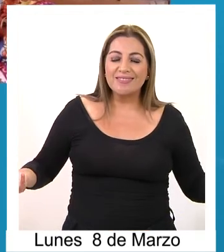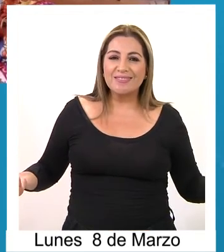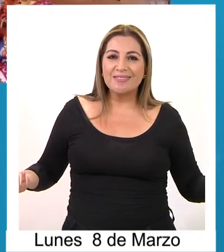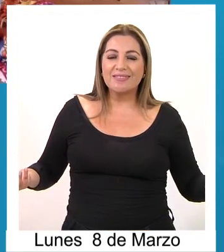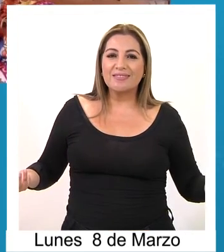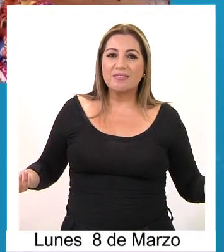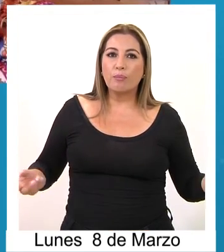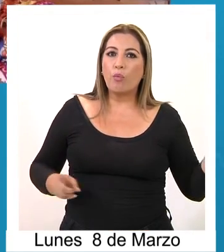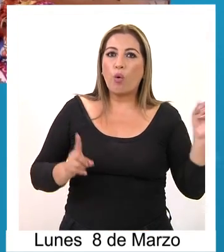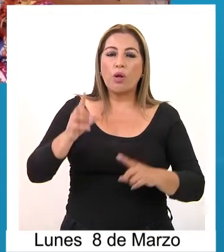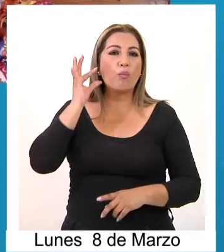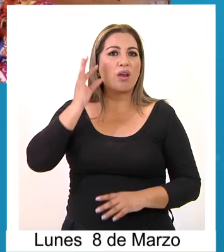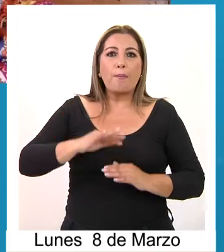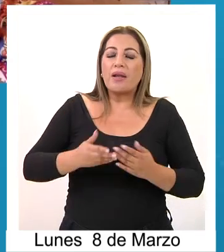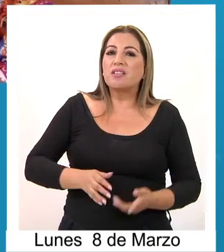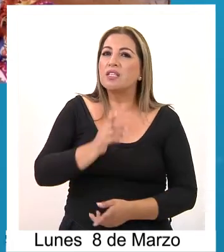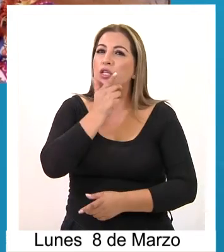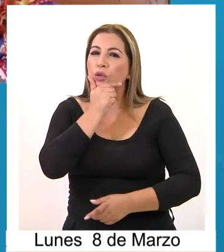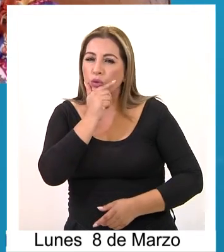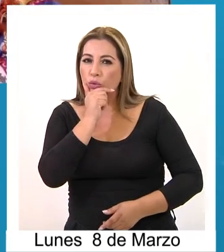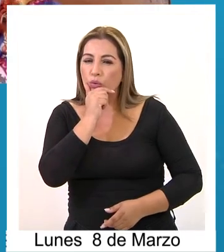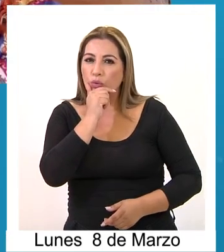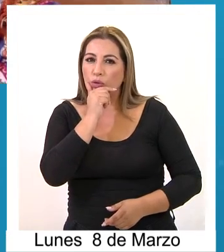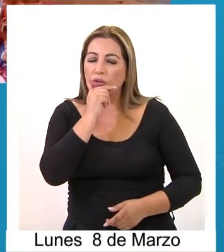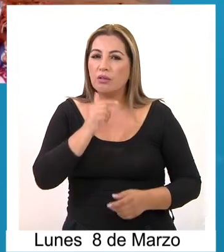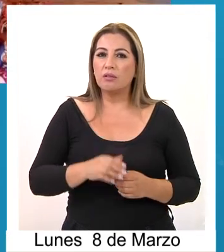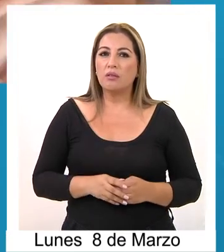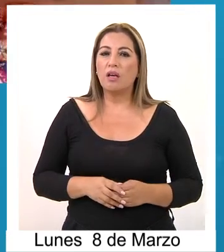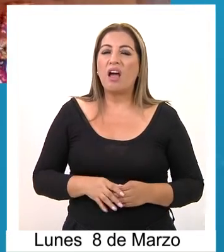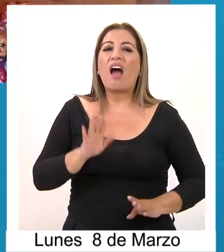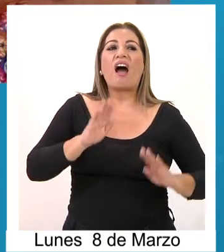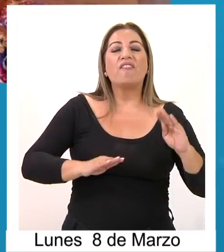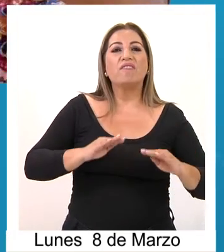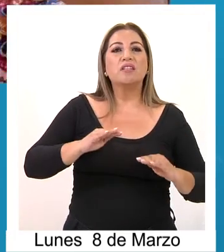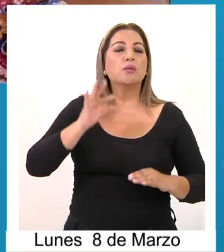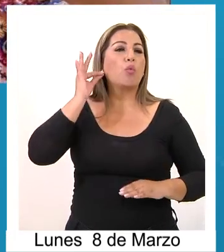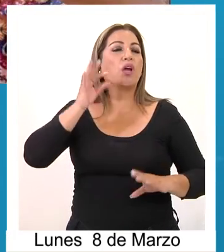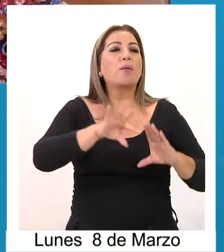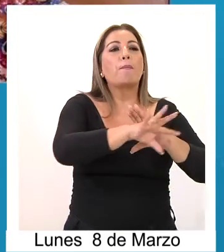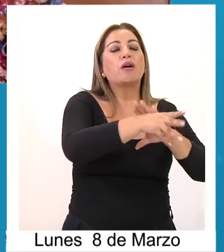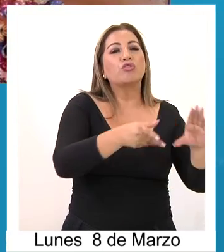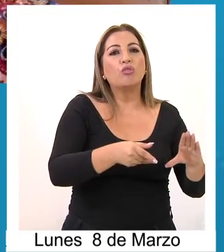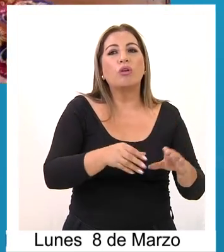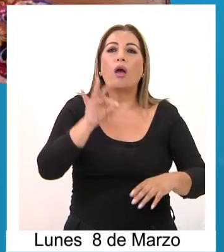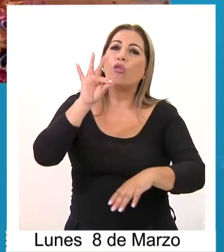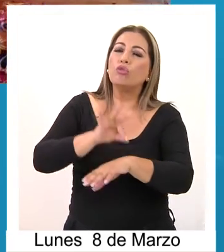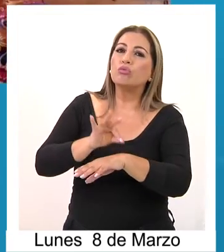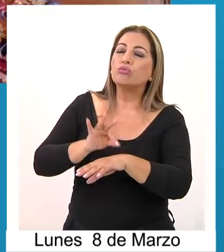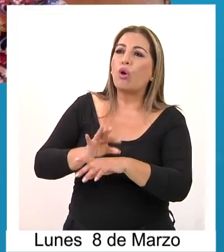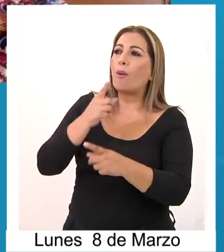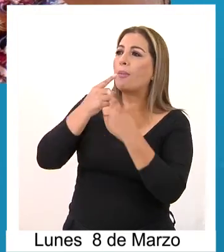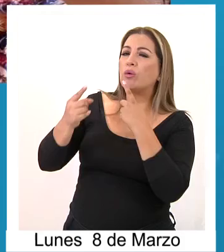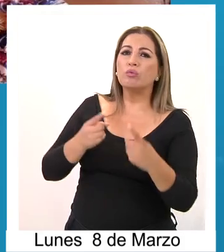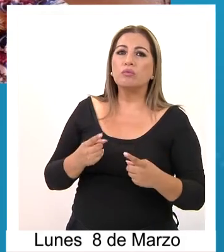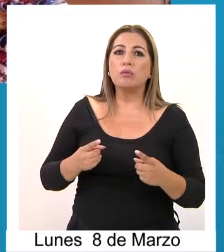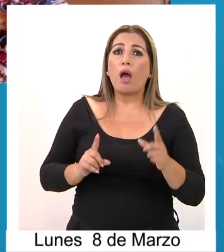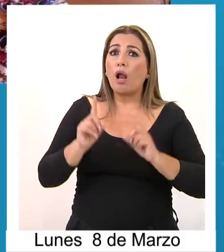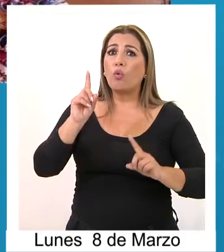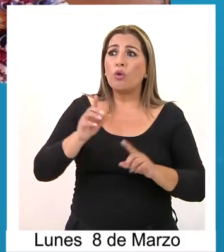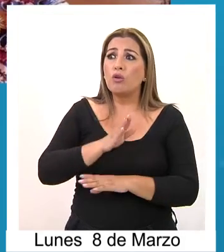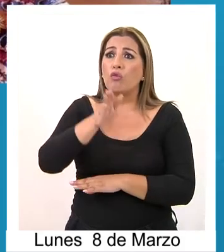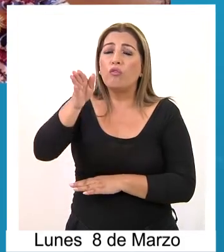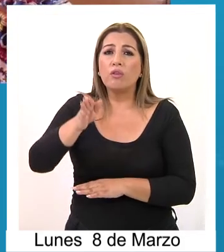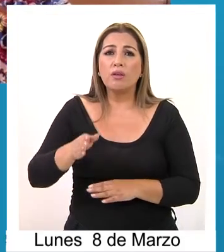digamos, y que tienen dudas, porque normalmente, ciertos consultan con sus matronas, algunas no van al Exacto. ginecólogo y quieren